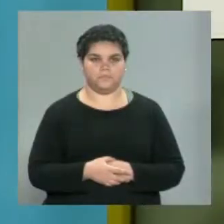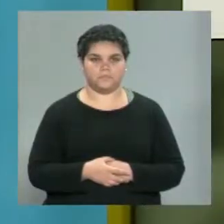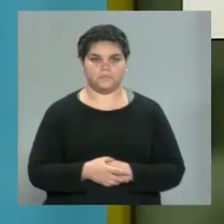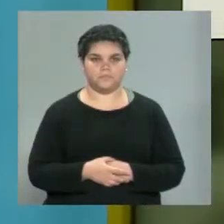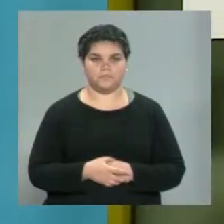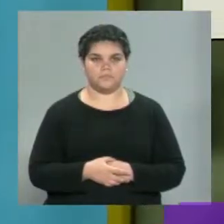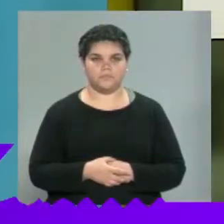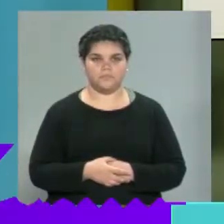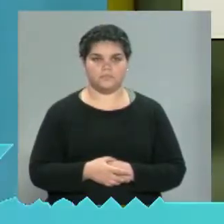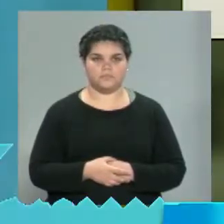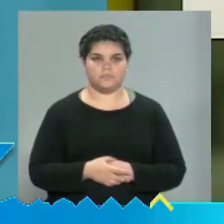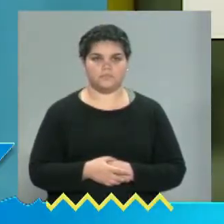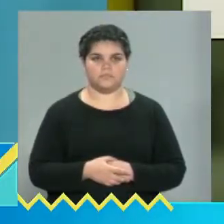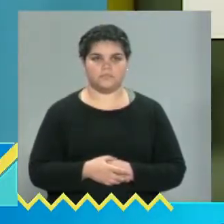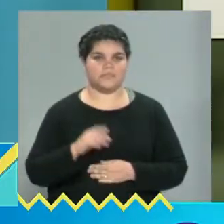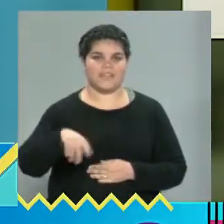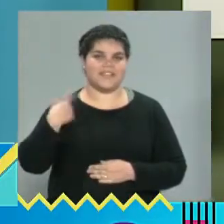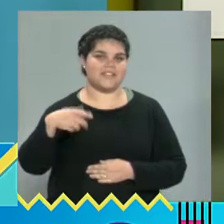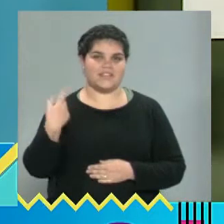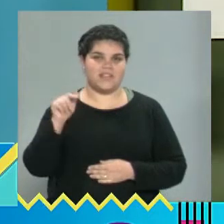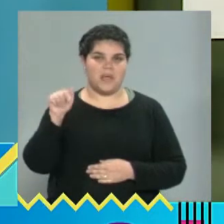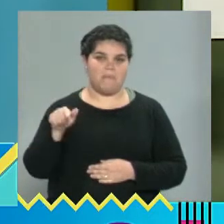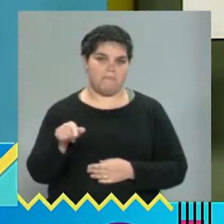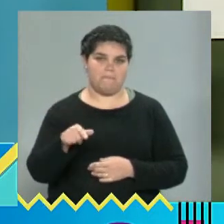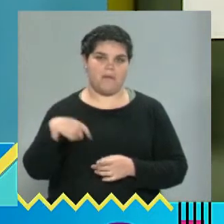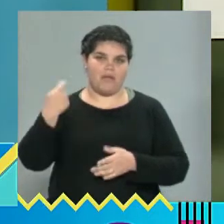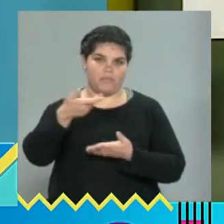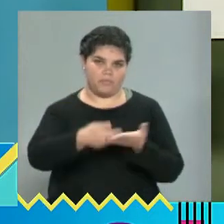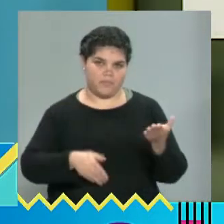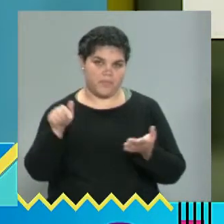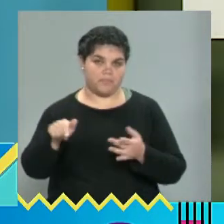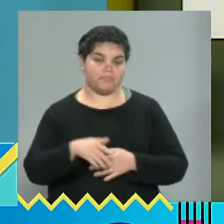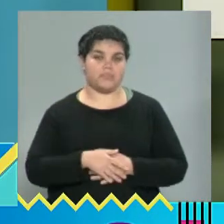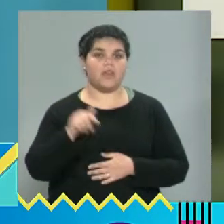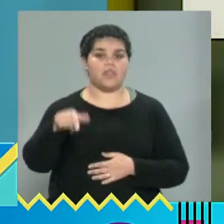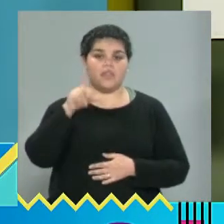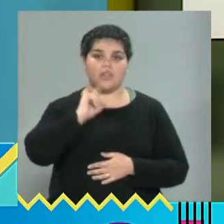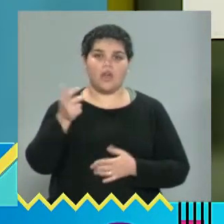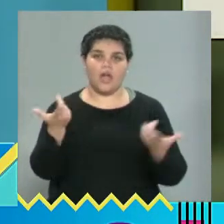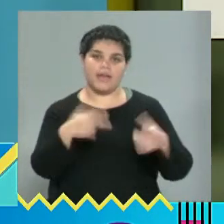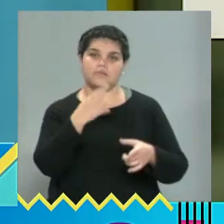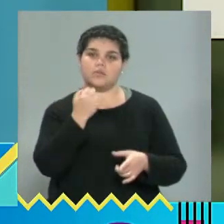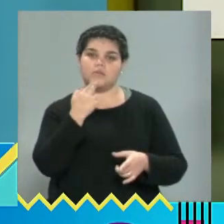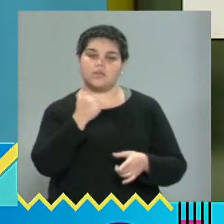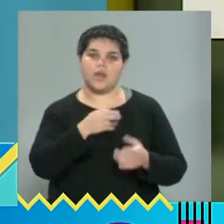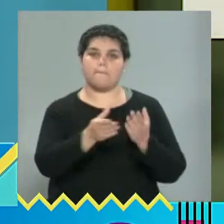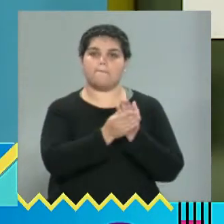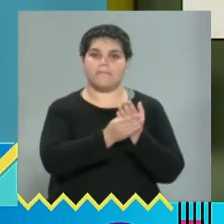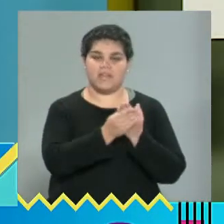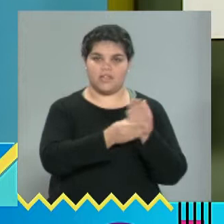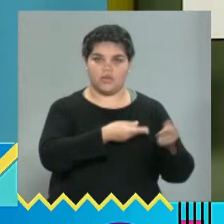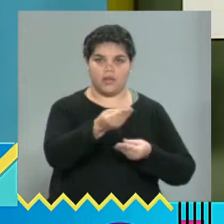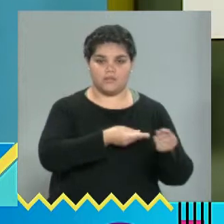Por suerte tenemos el humor siempre ahí a salvo. Hoy se reunieron en Casa Rosada el ministro de Hacienda Nicolás Dujovne, el